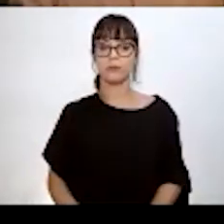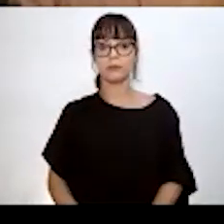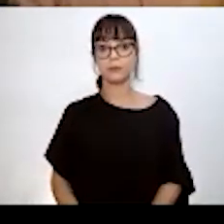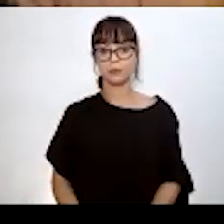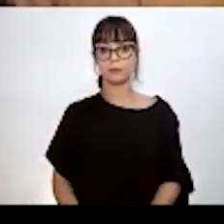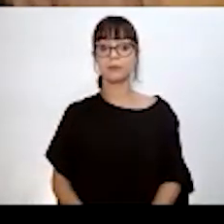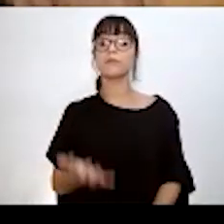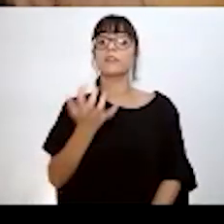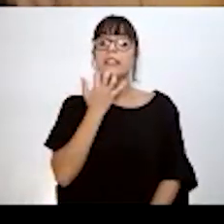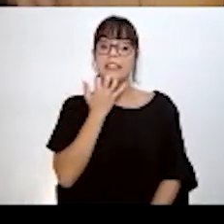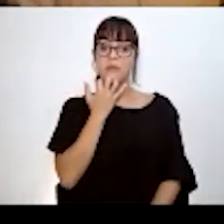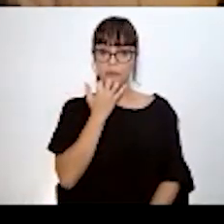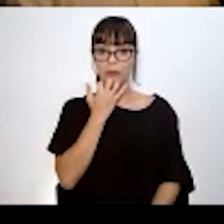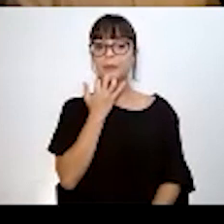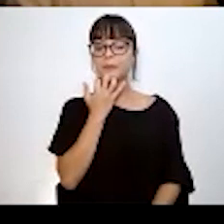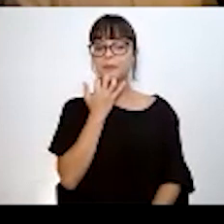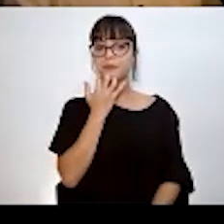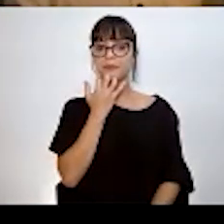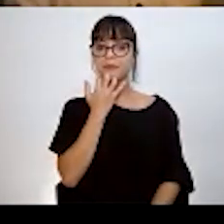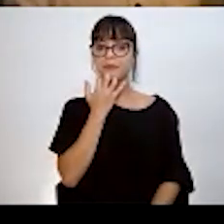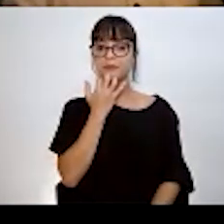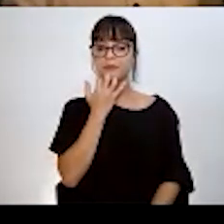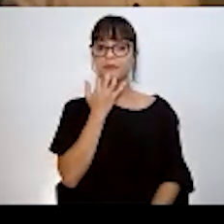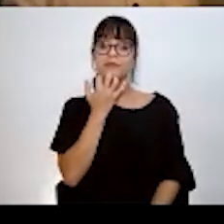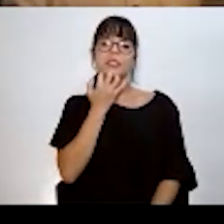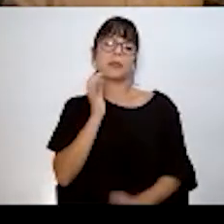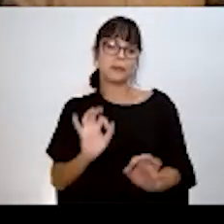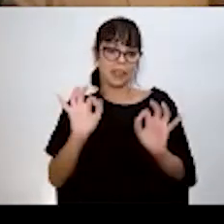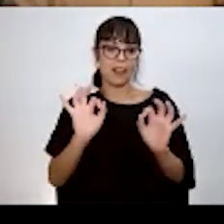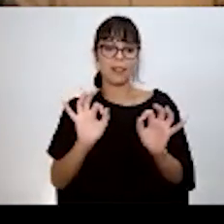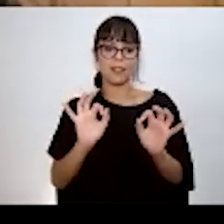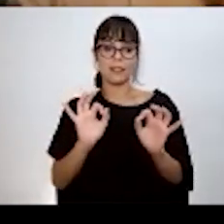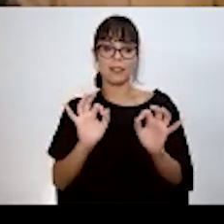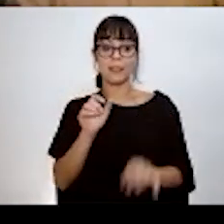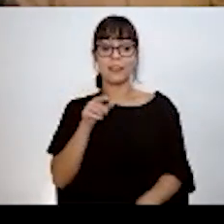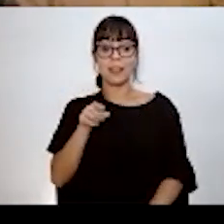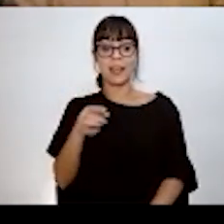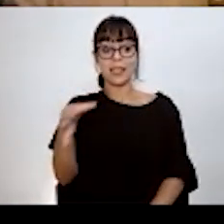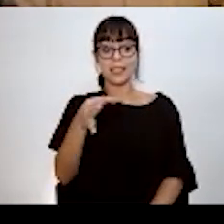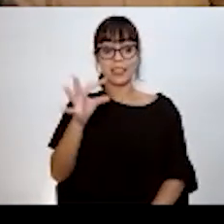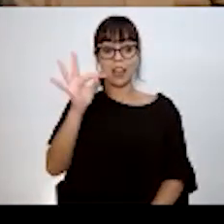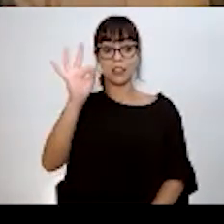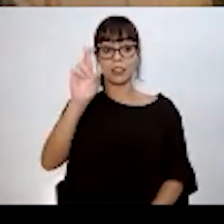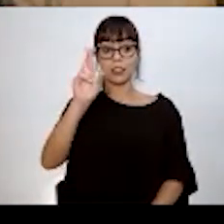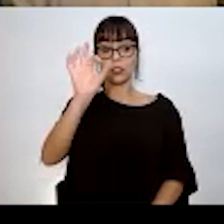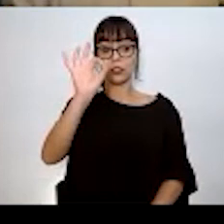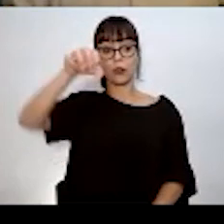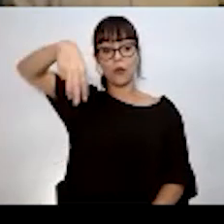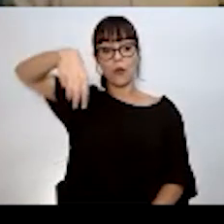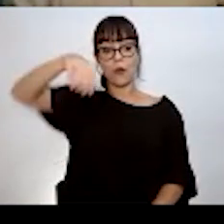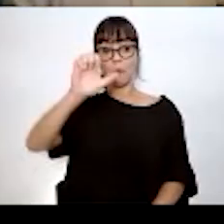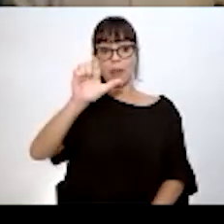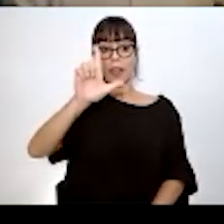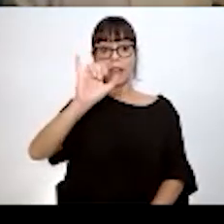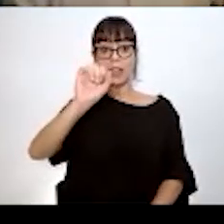Uno de ellos, a mí uno que me resulta especialmente particular, es este ejemplo de la isla Trombelín, donde se produce un